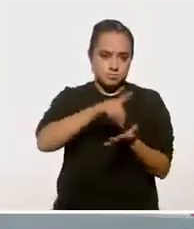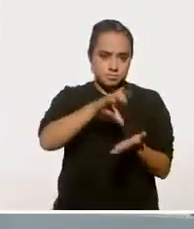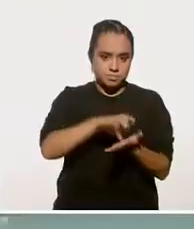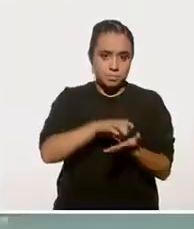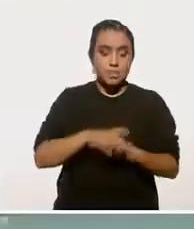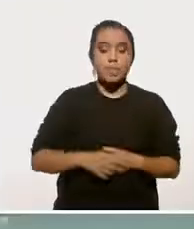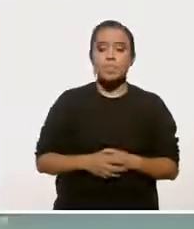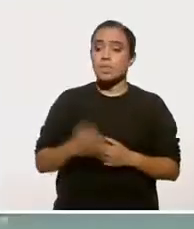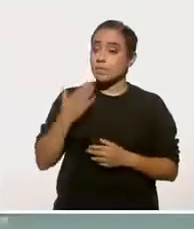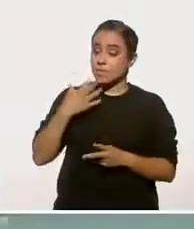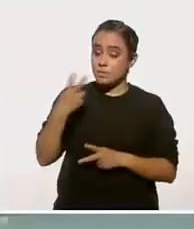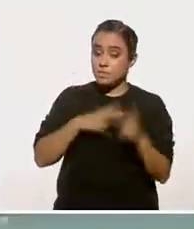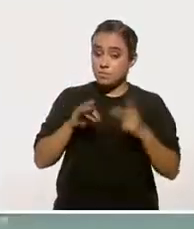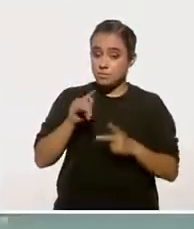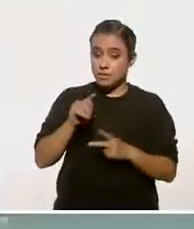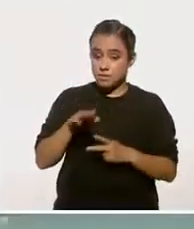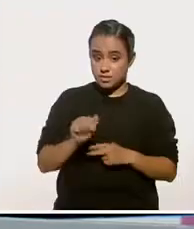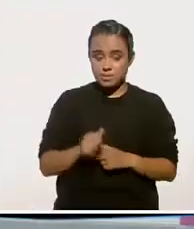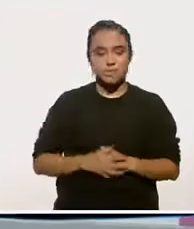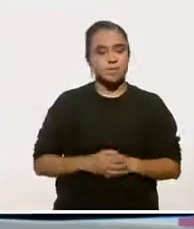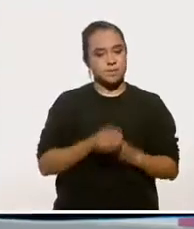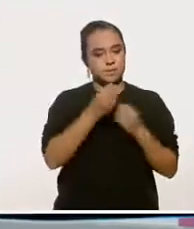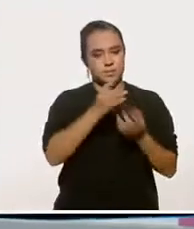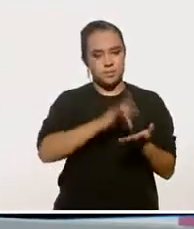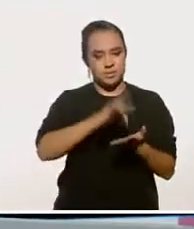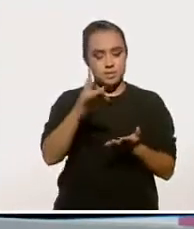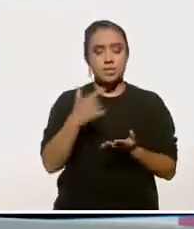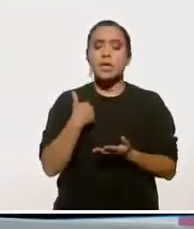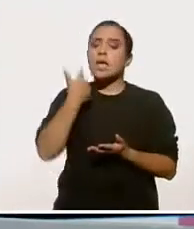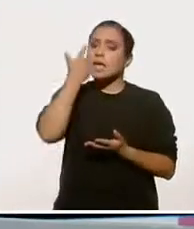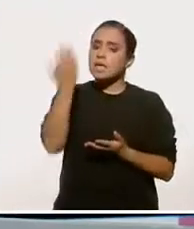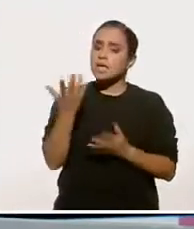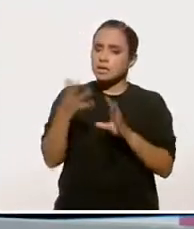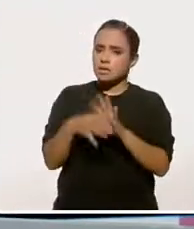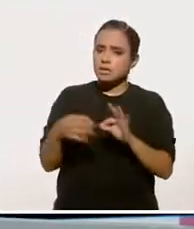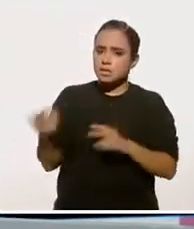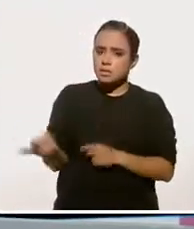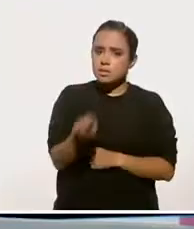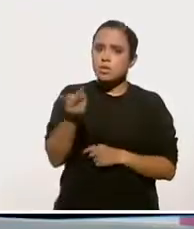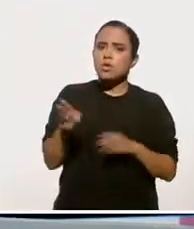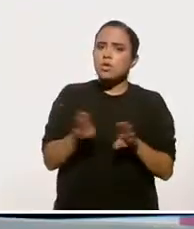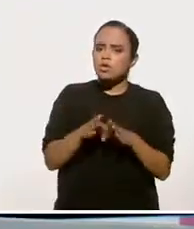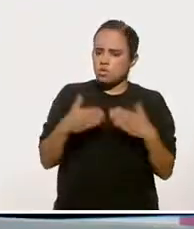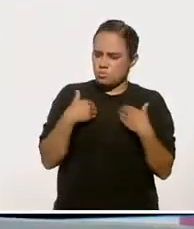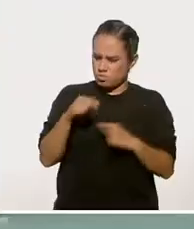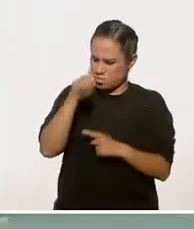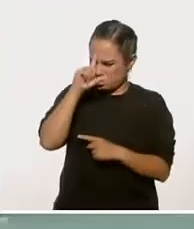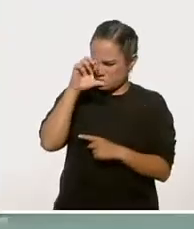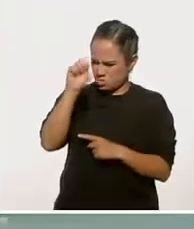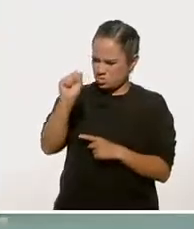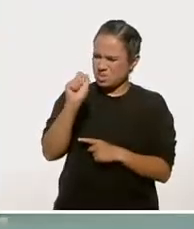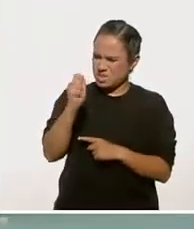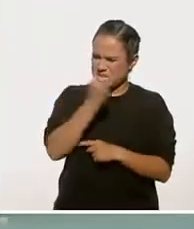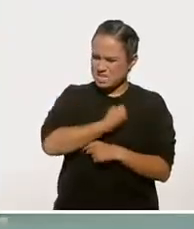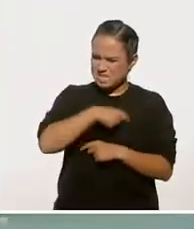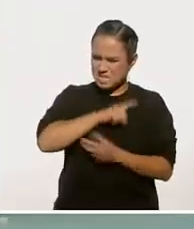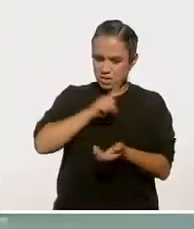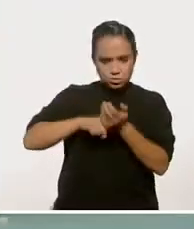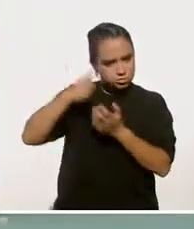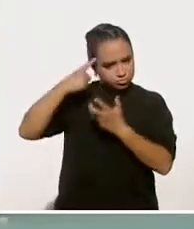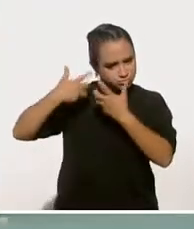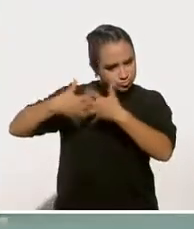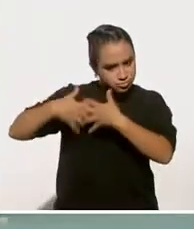gusto tenerte por aquí. Muchas gracias. Oye, te quisiera empezar preguntando, ¿qué debemos de entender por el concepto de salud mental?